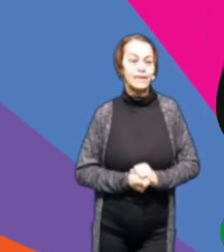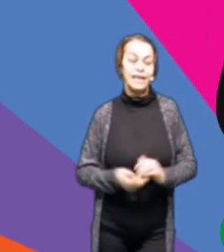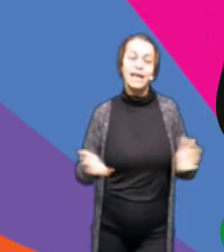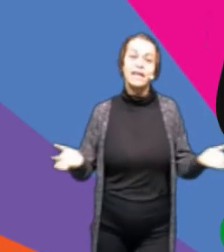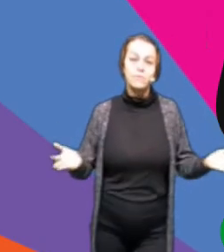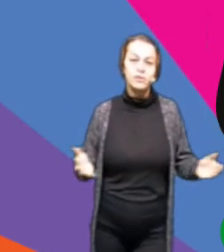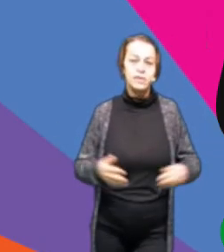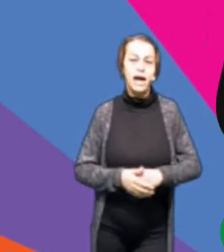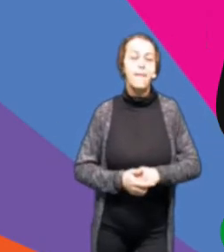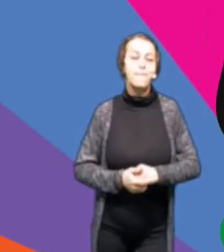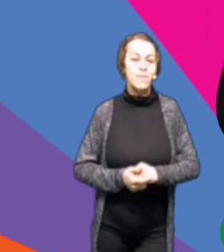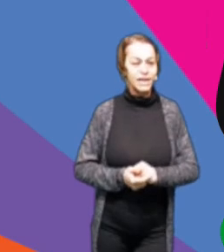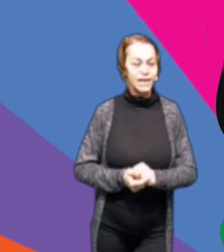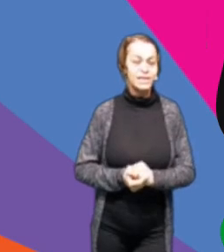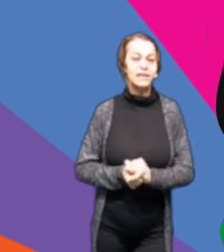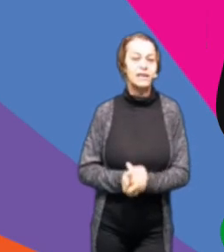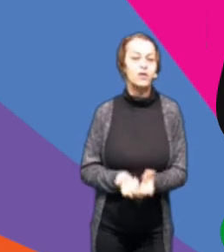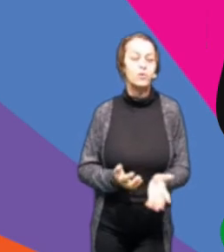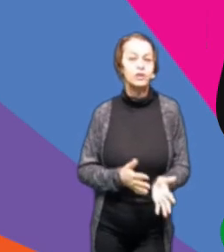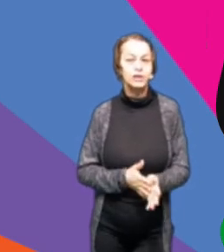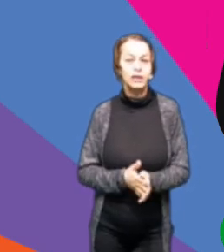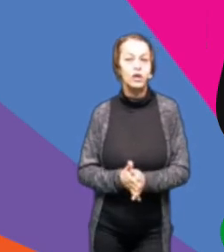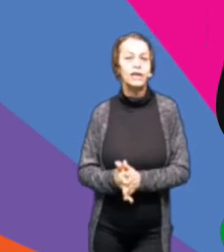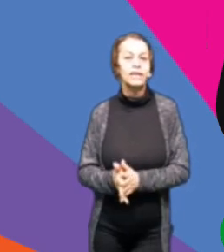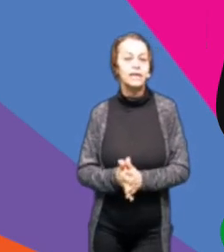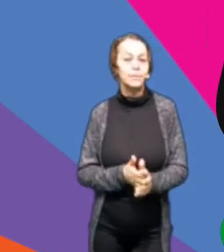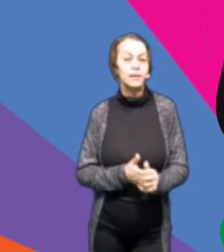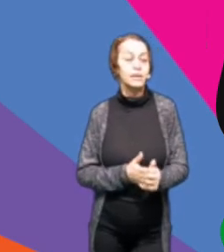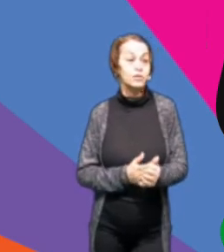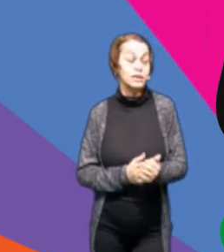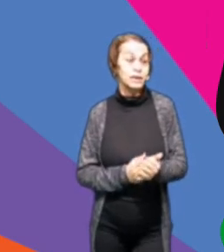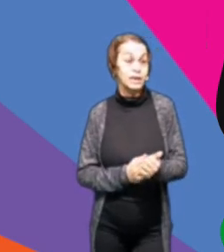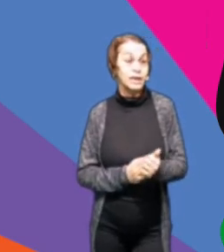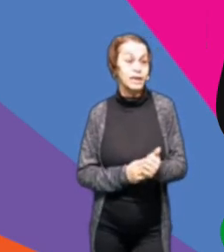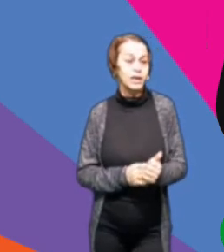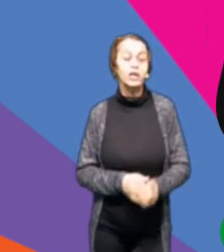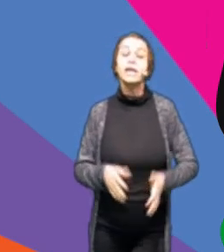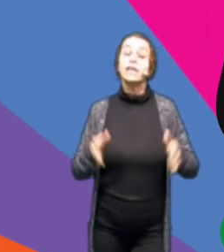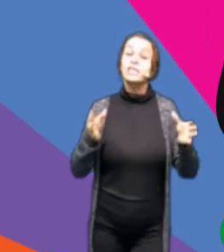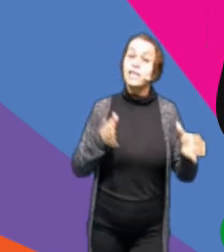nuevamente. Hermosa manera de cerrar nuestro estilo RPM entonces del día de hoy. Ya está Miguel.